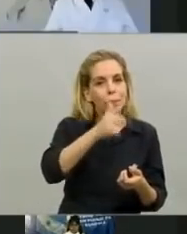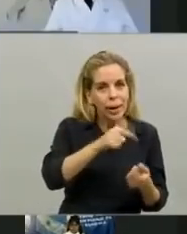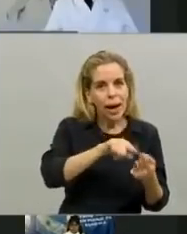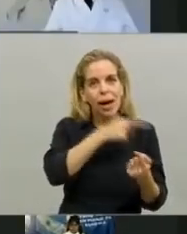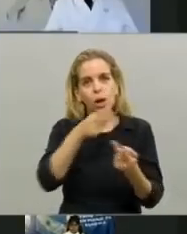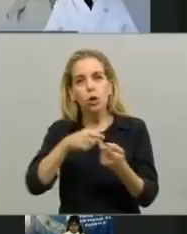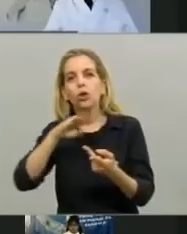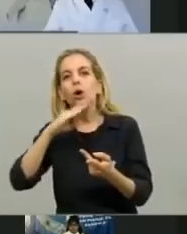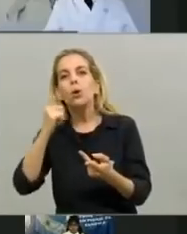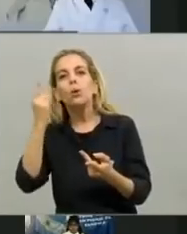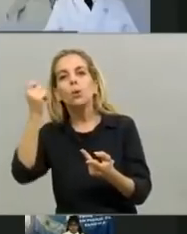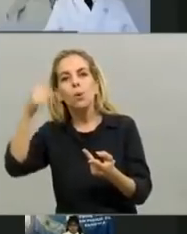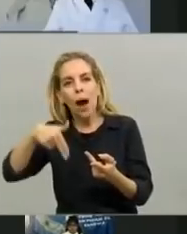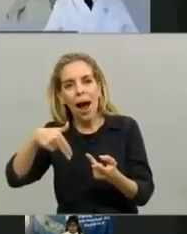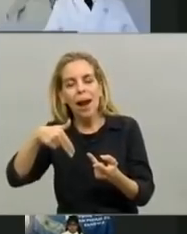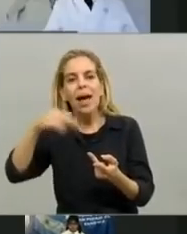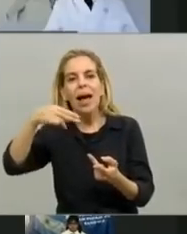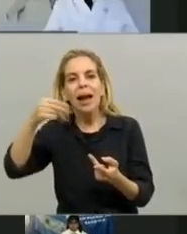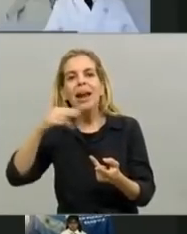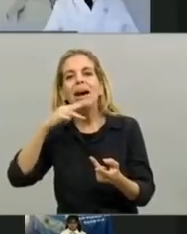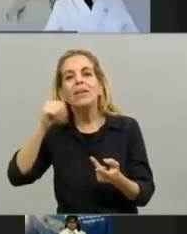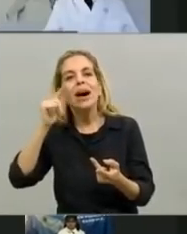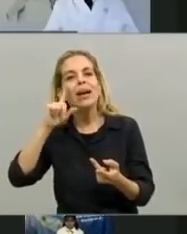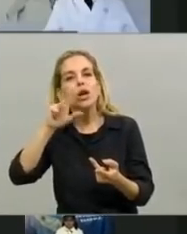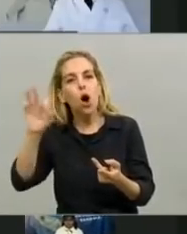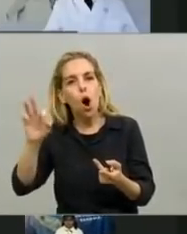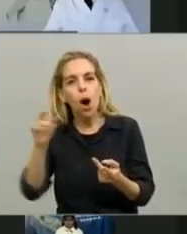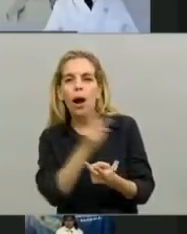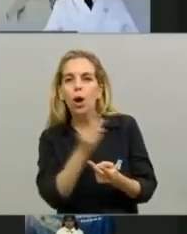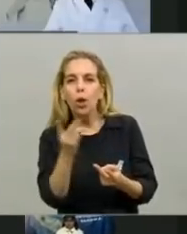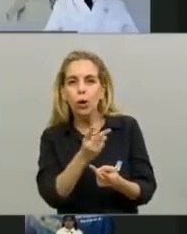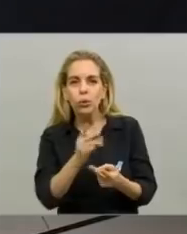y Juan Ignacio Navarro Salazar.